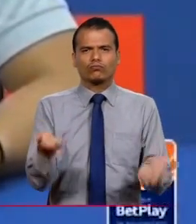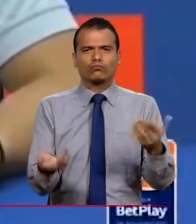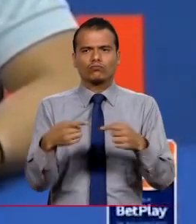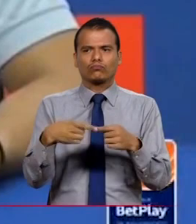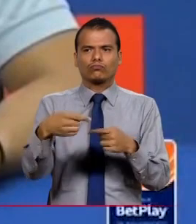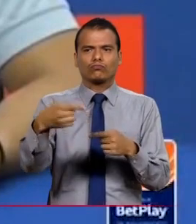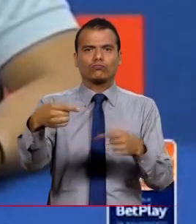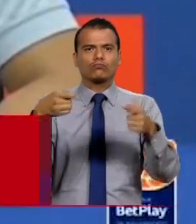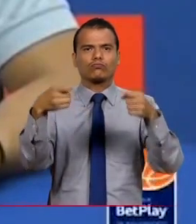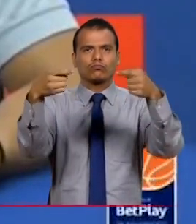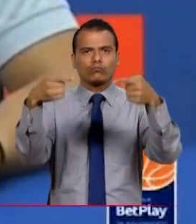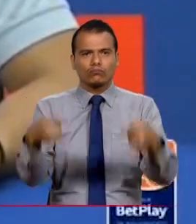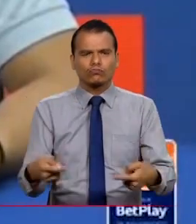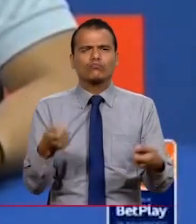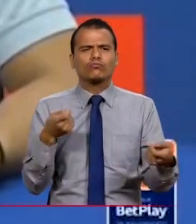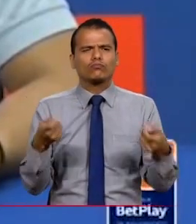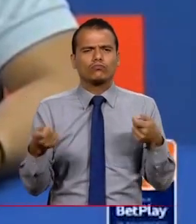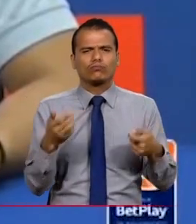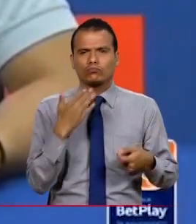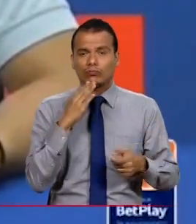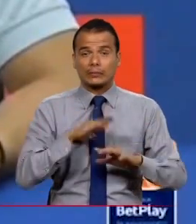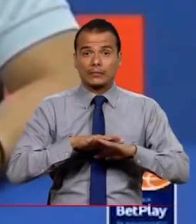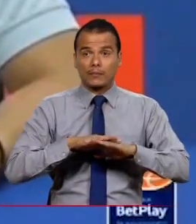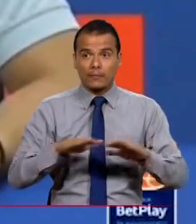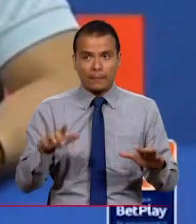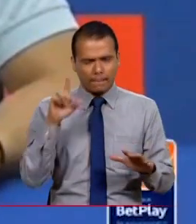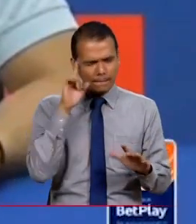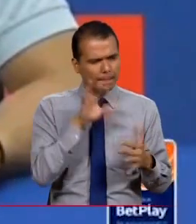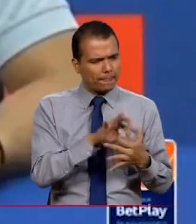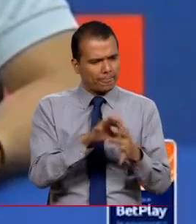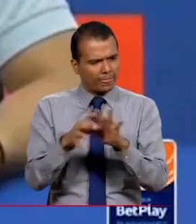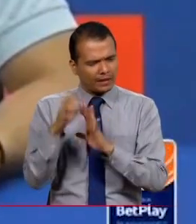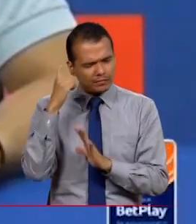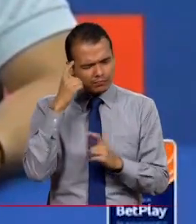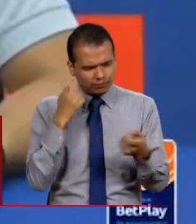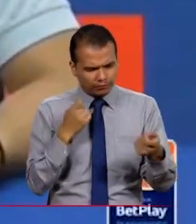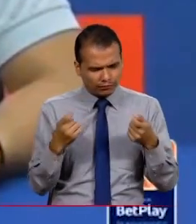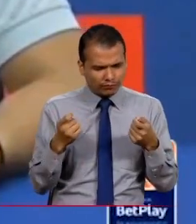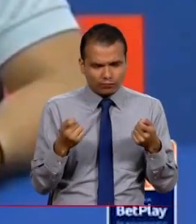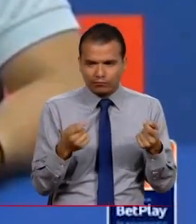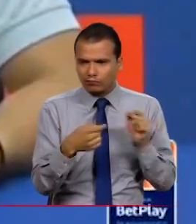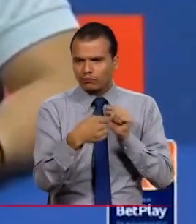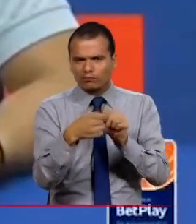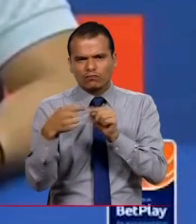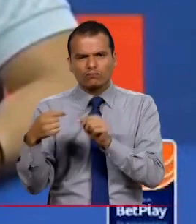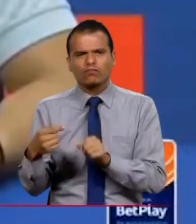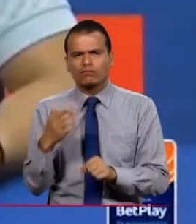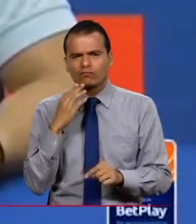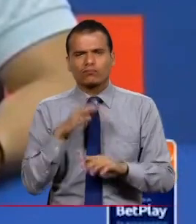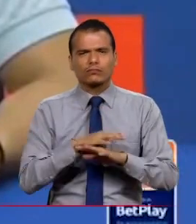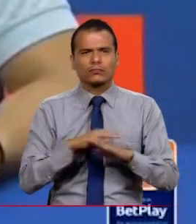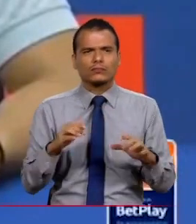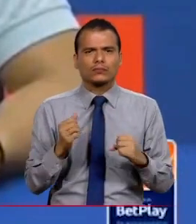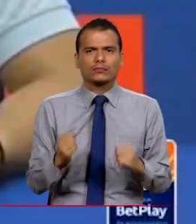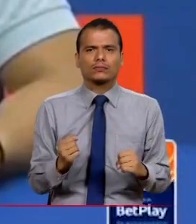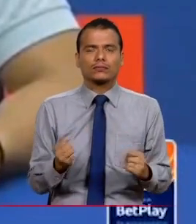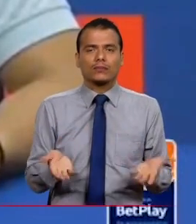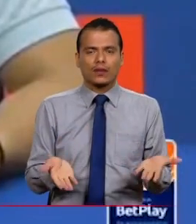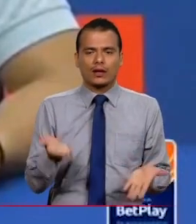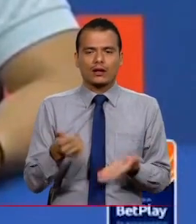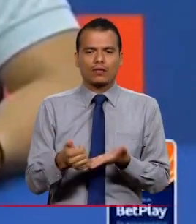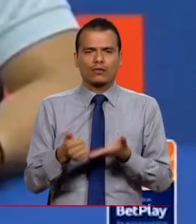de de esta final eh mantener la coherencia y la inteligencia en la parte ofensiva y bueno Y ese Equilibrio es el que nos va a dar